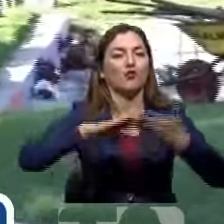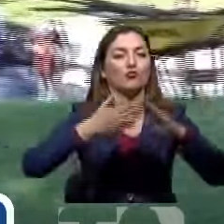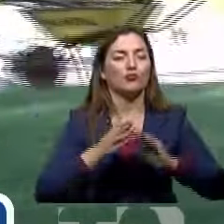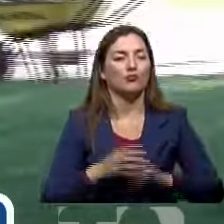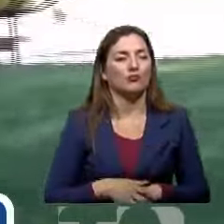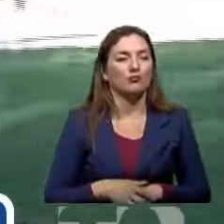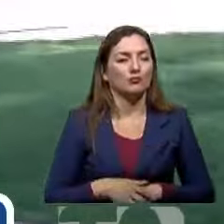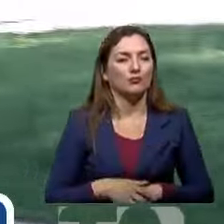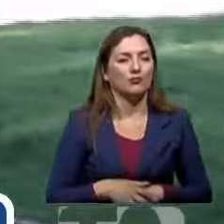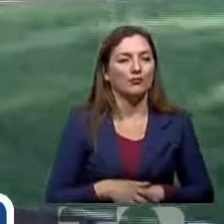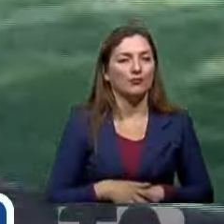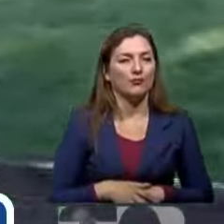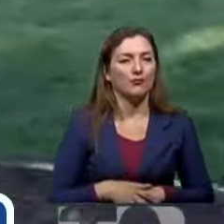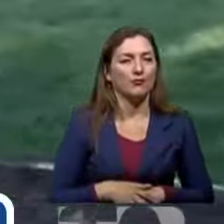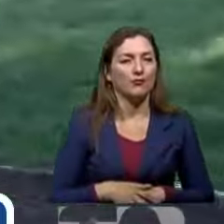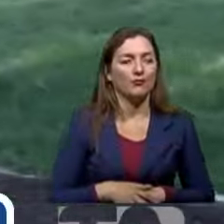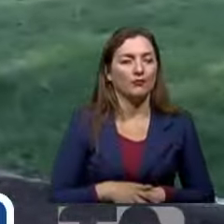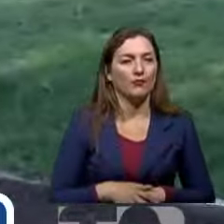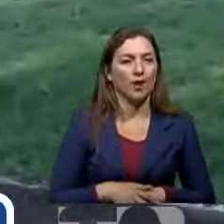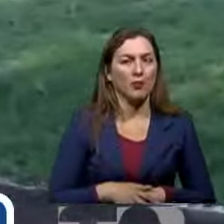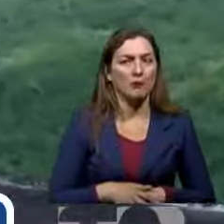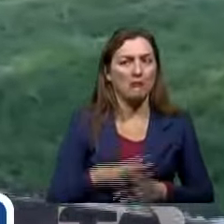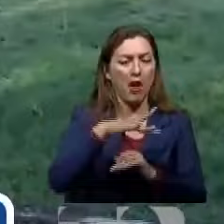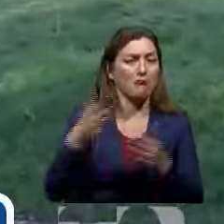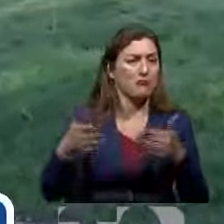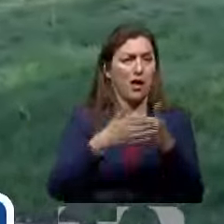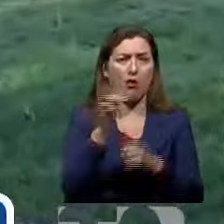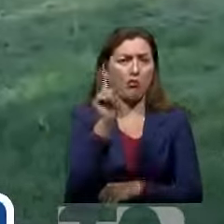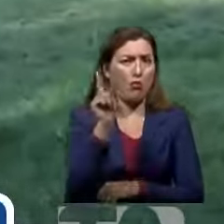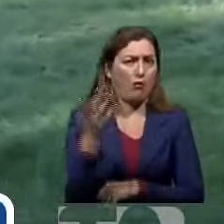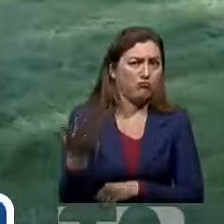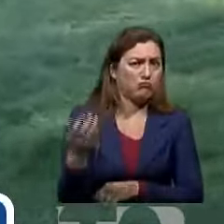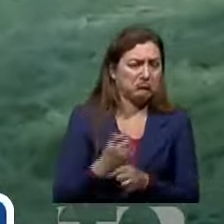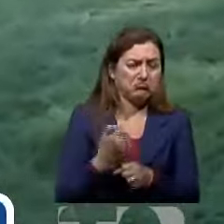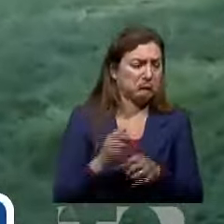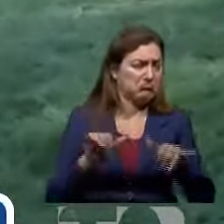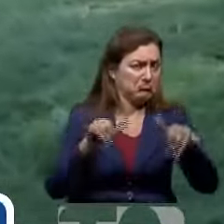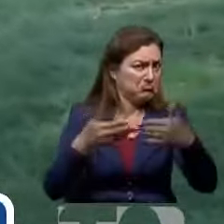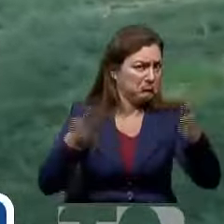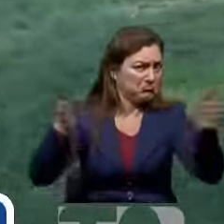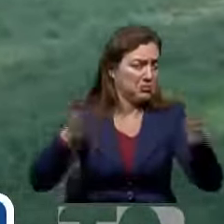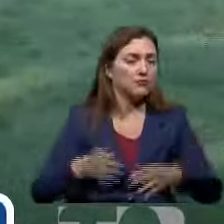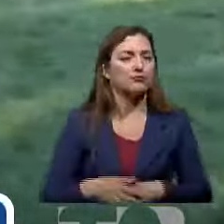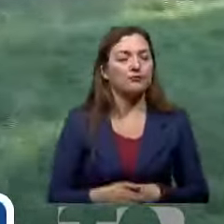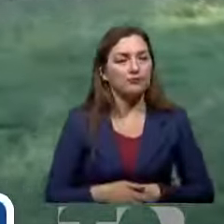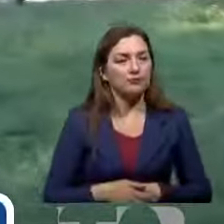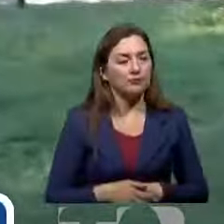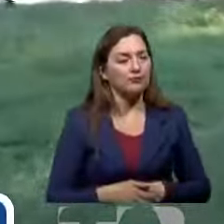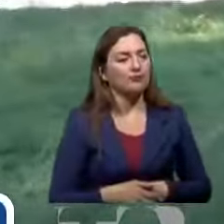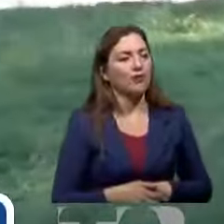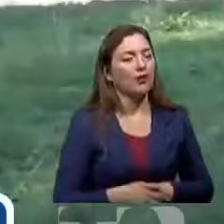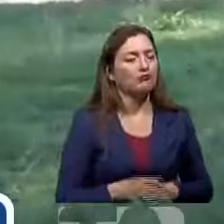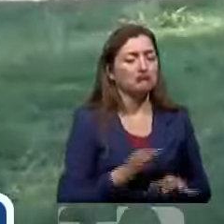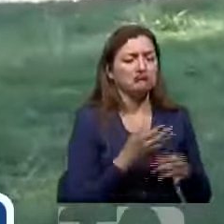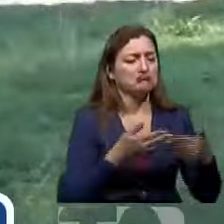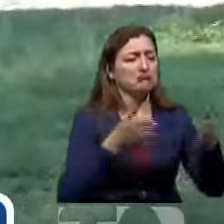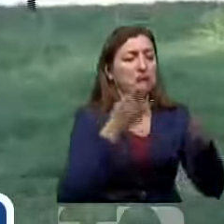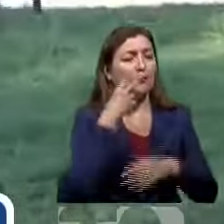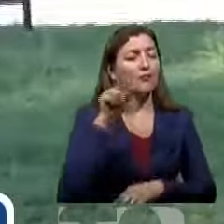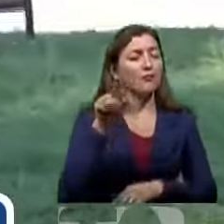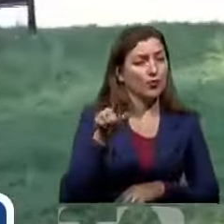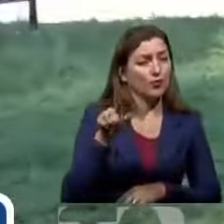Director, nosotros podemos evidenciar que no es que se ha cerrado el parque mientras ustedes han realizado estos trabajos, ¿no? Sí, igual algunas partes que están operativas, de hecho vemos